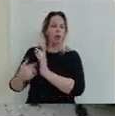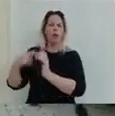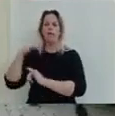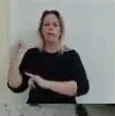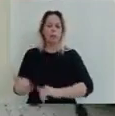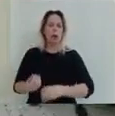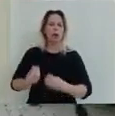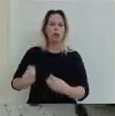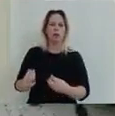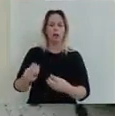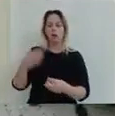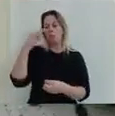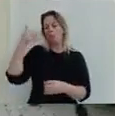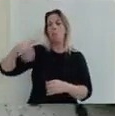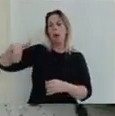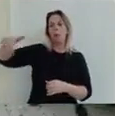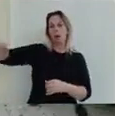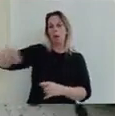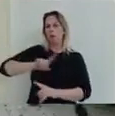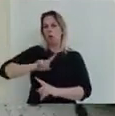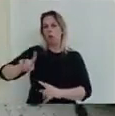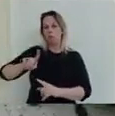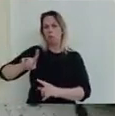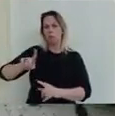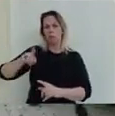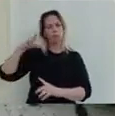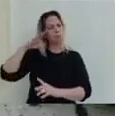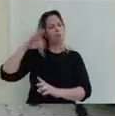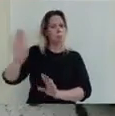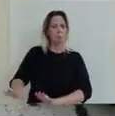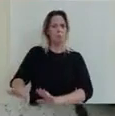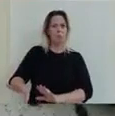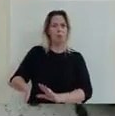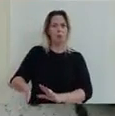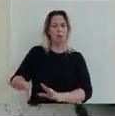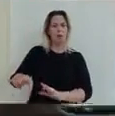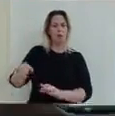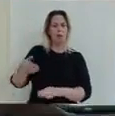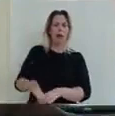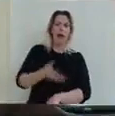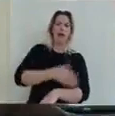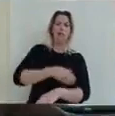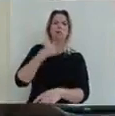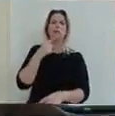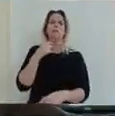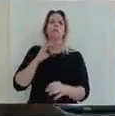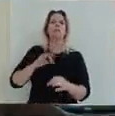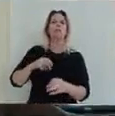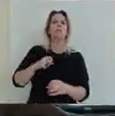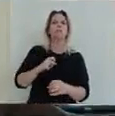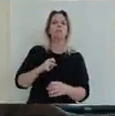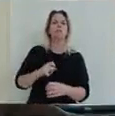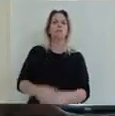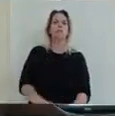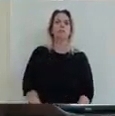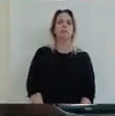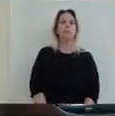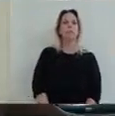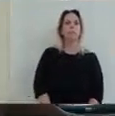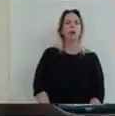van a recibir en meses que vienen, ¿no? Que tendría que ser en mayo y en junio. Por supuesto que